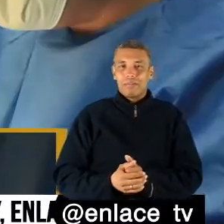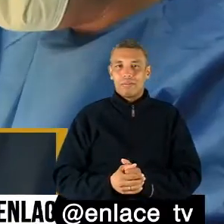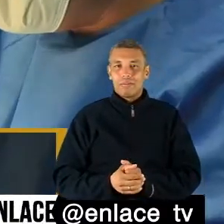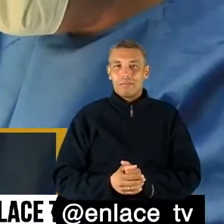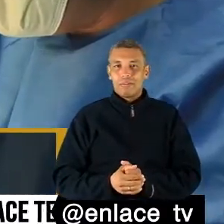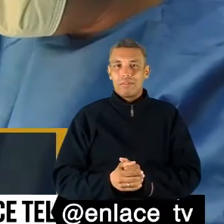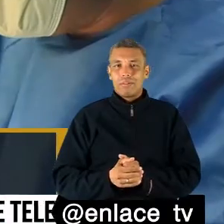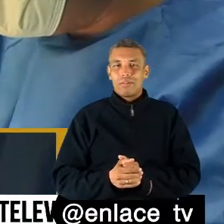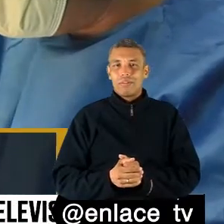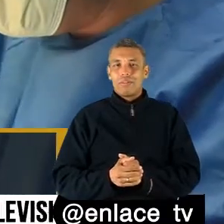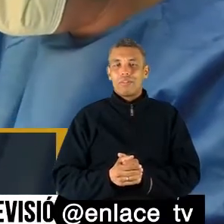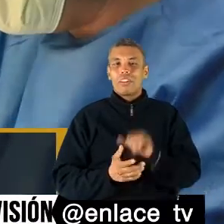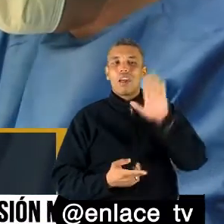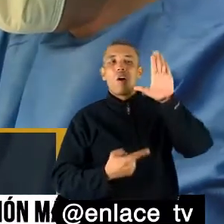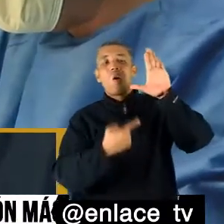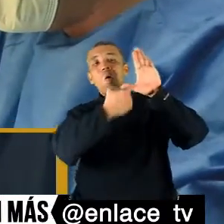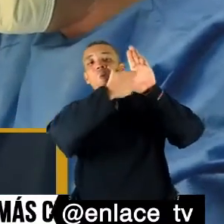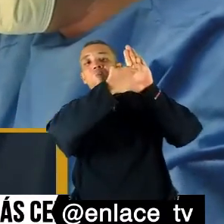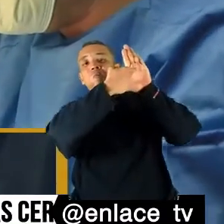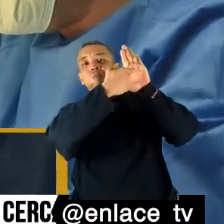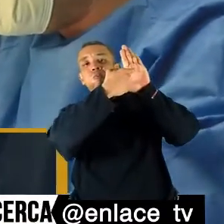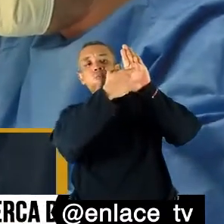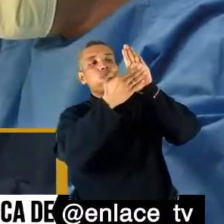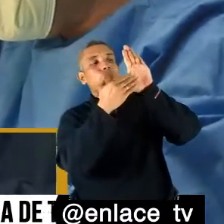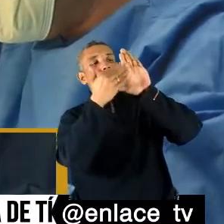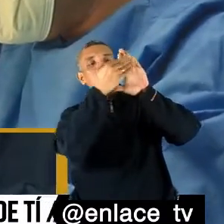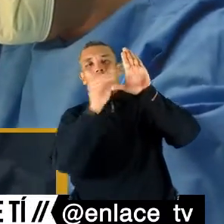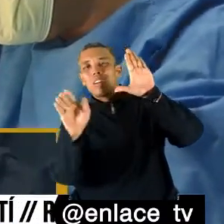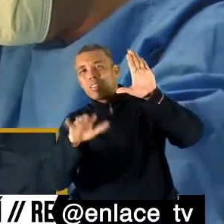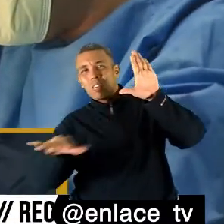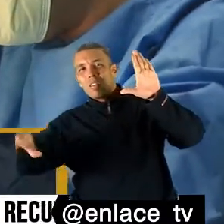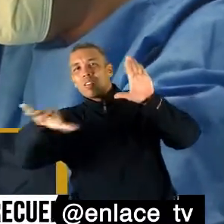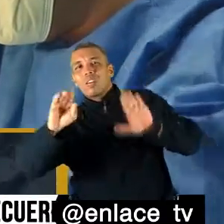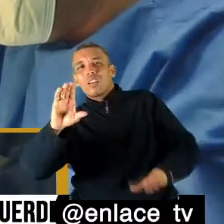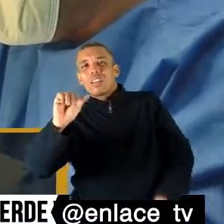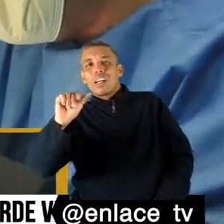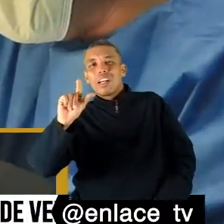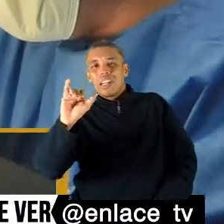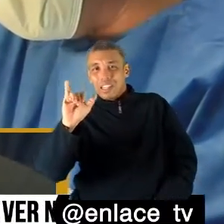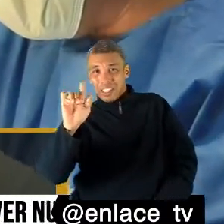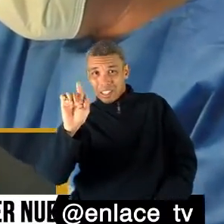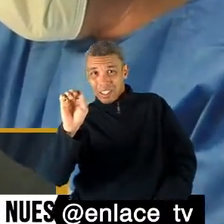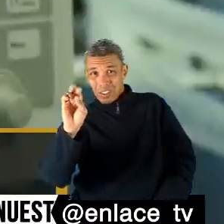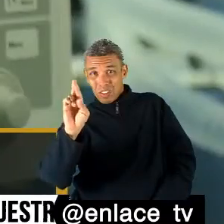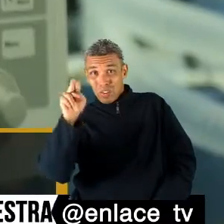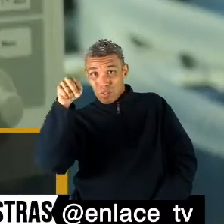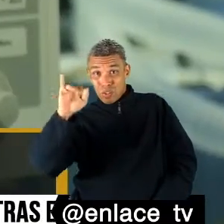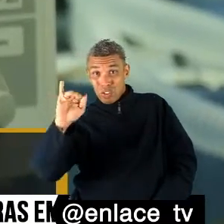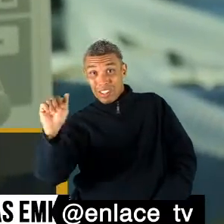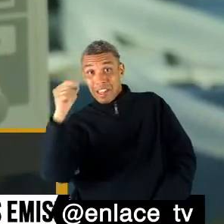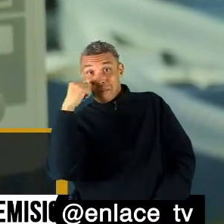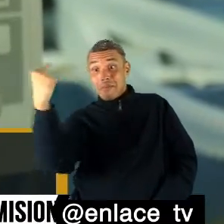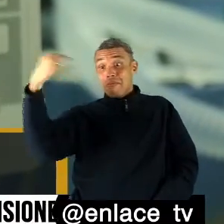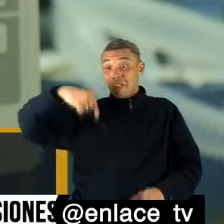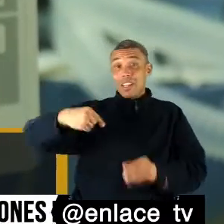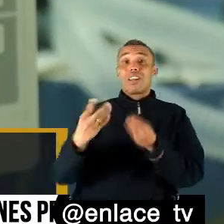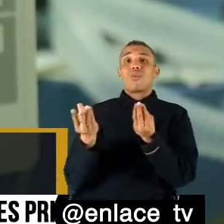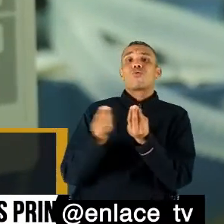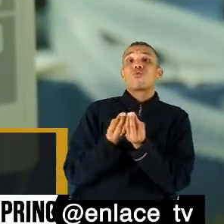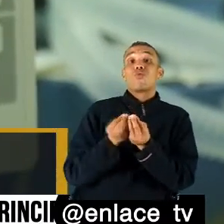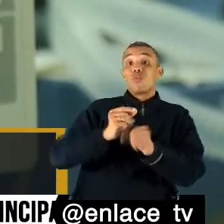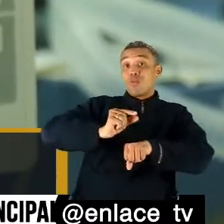viene del estado de California. Es la Fundación Alegría, que para alegría nuestra